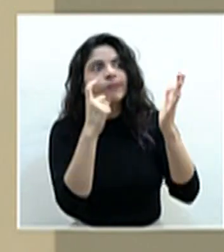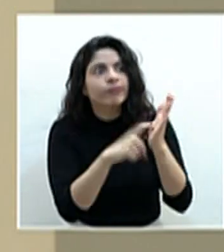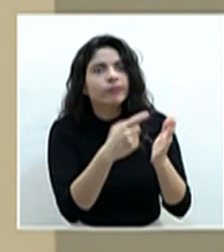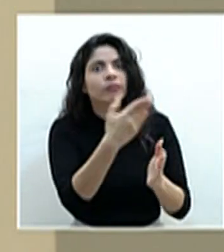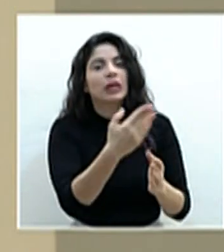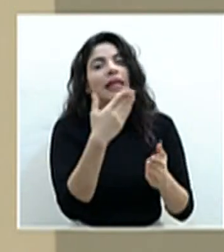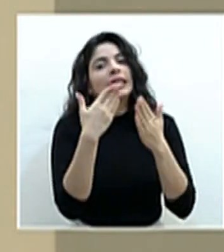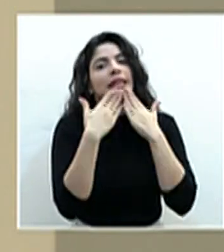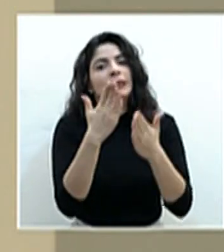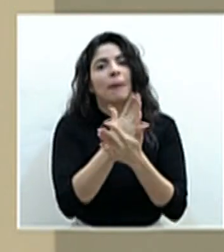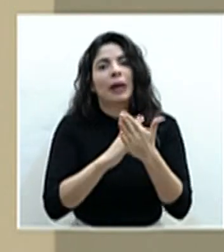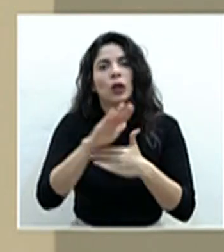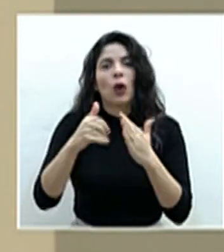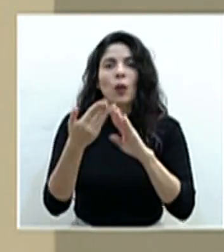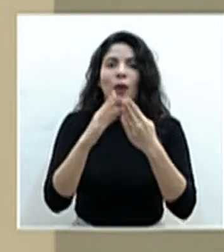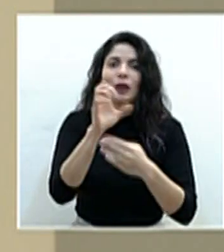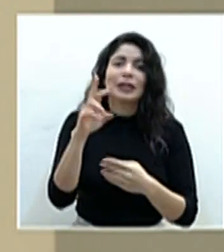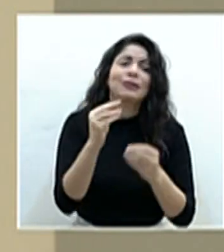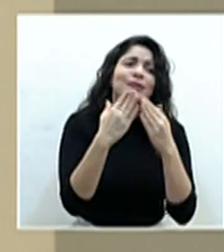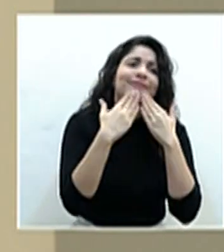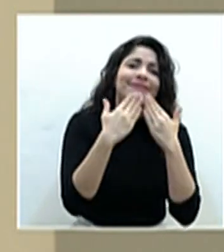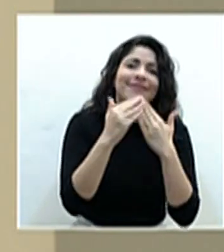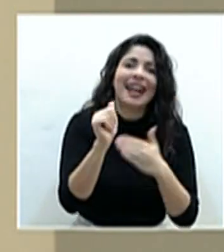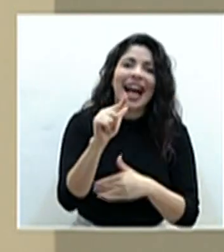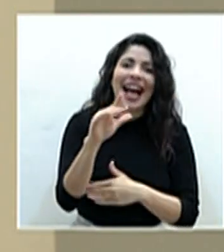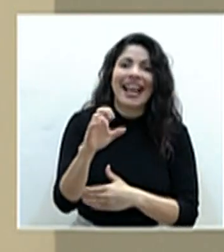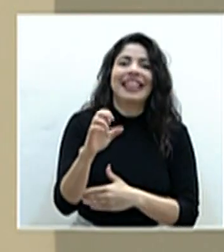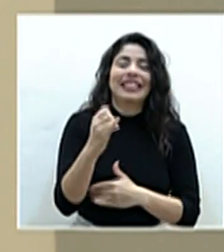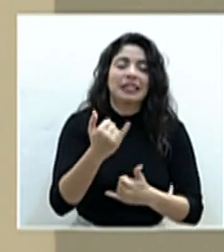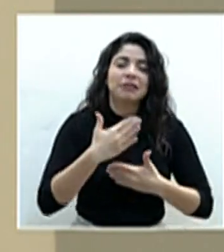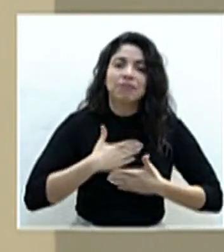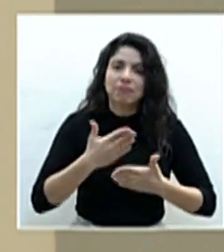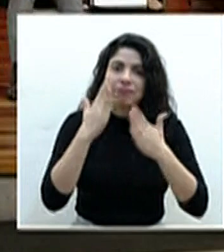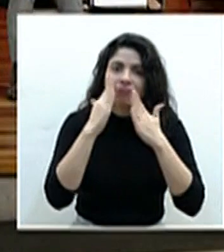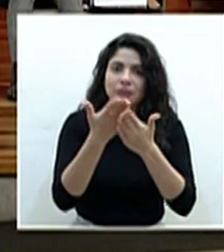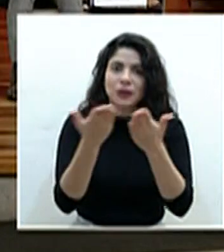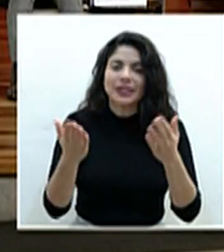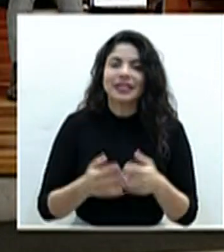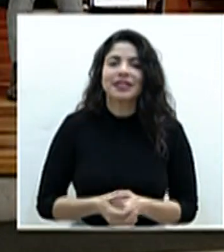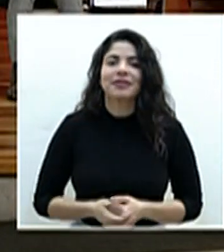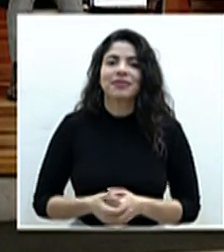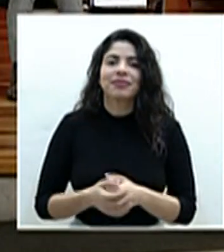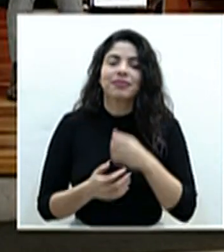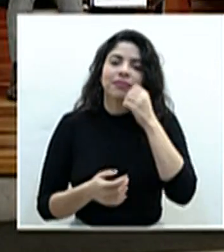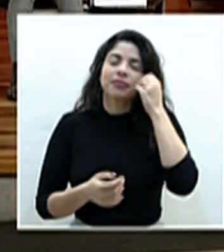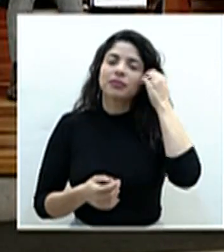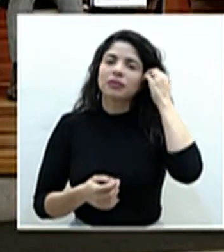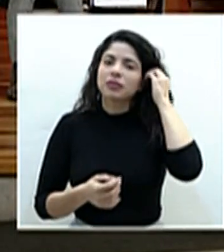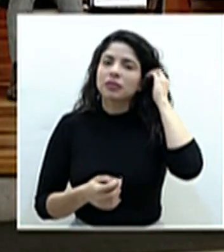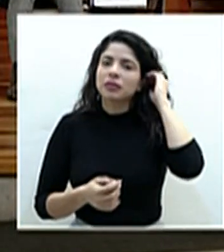de parte de todo el pueblo de Costa Rica. Muchas gracias, doña Alice, quedo a disposición.